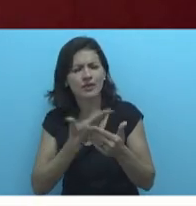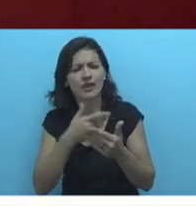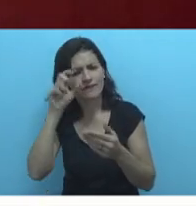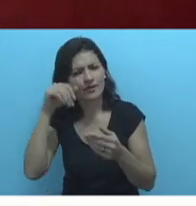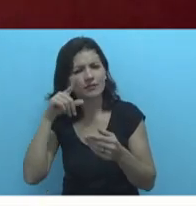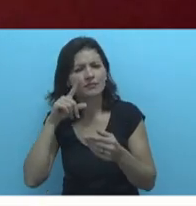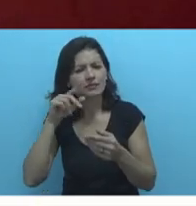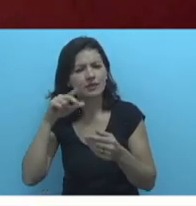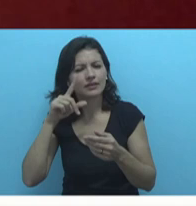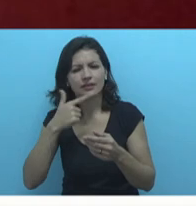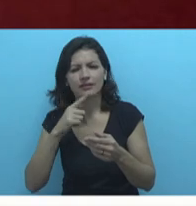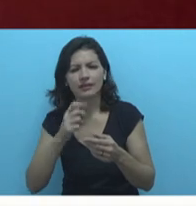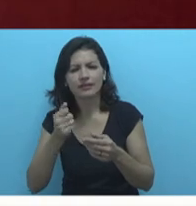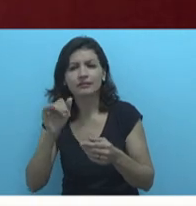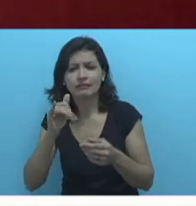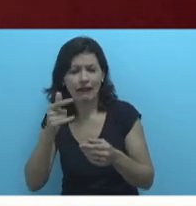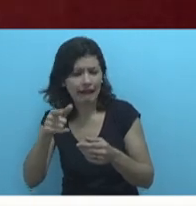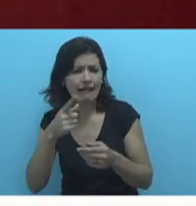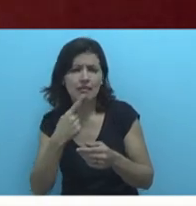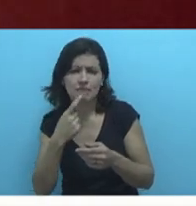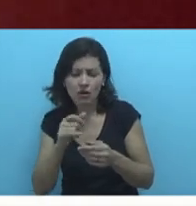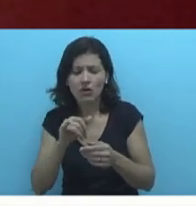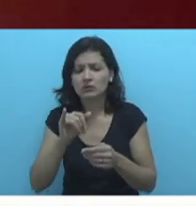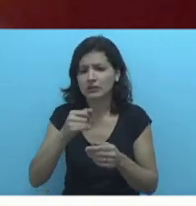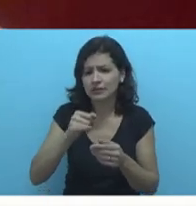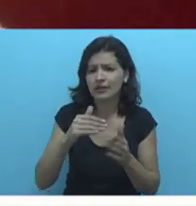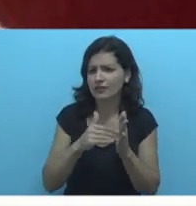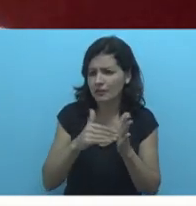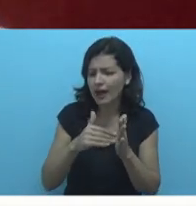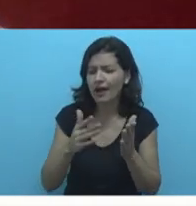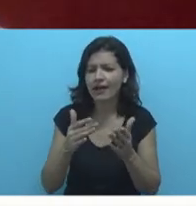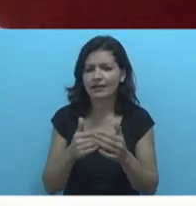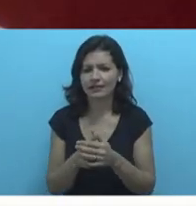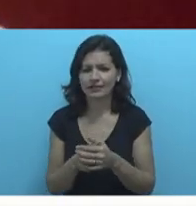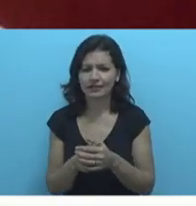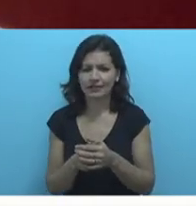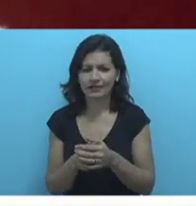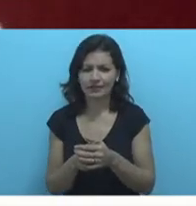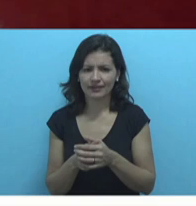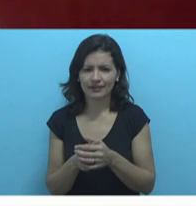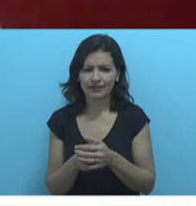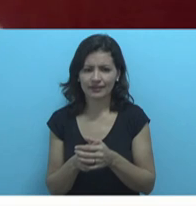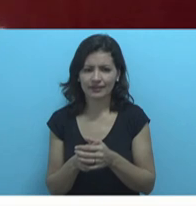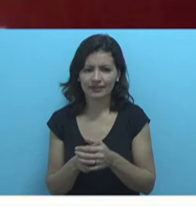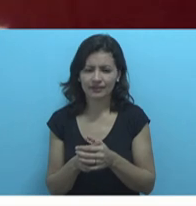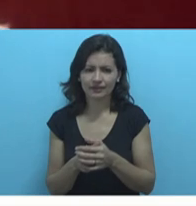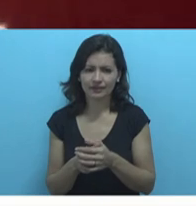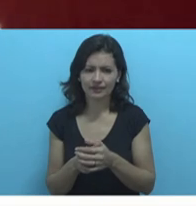hombre. Y Diana le explicó que sí, según su propia definición de feminismo, que los invito a que la googleen porque está muy